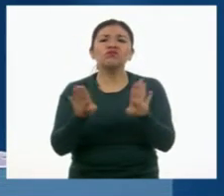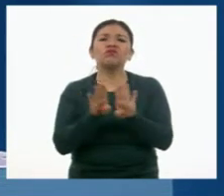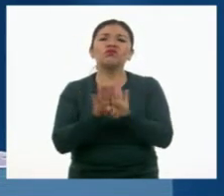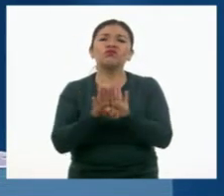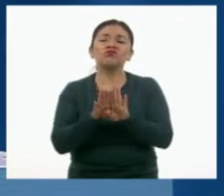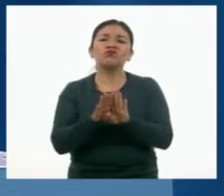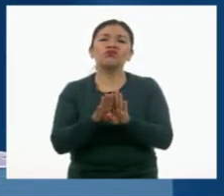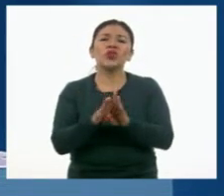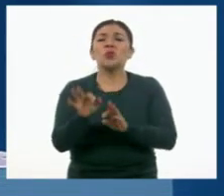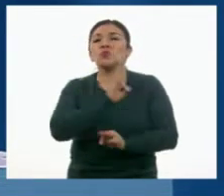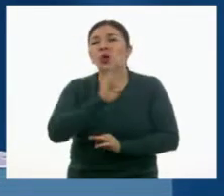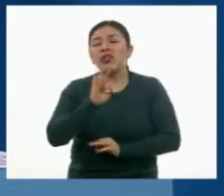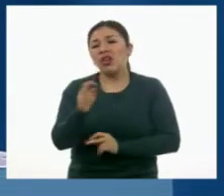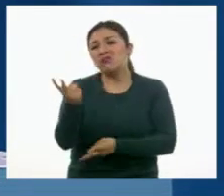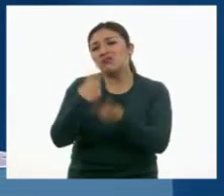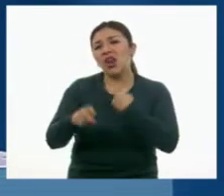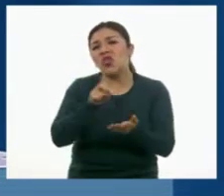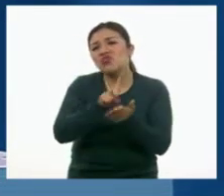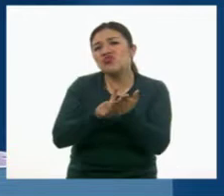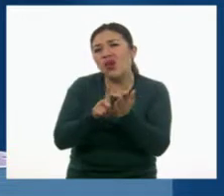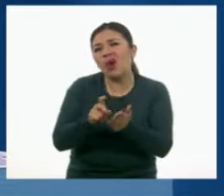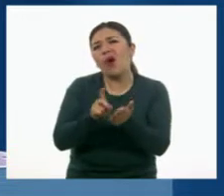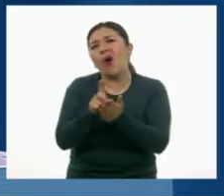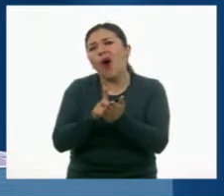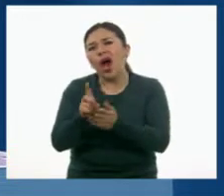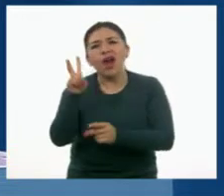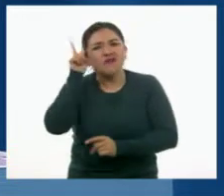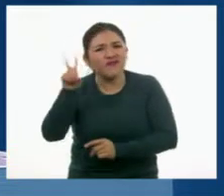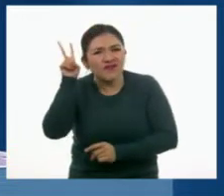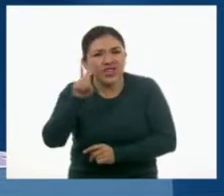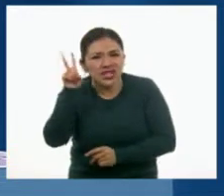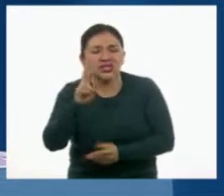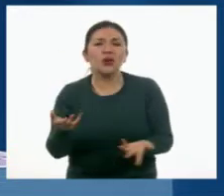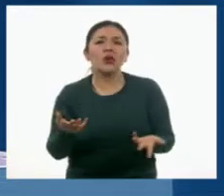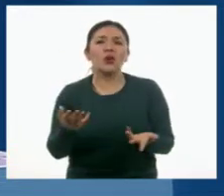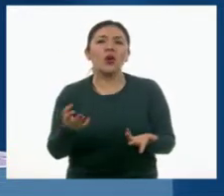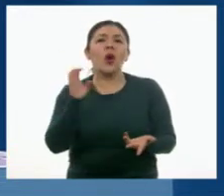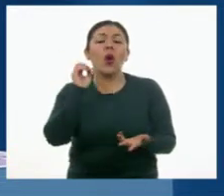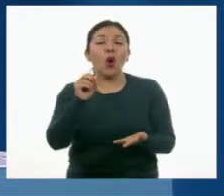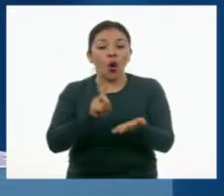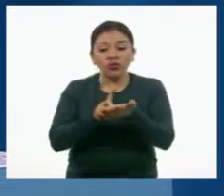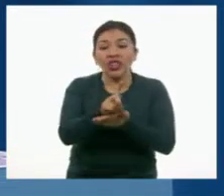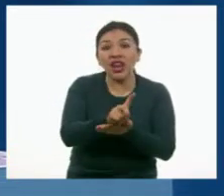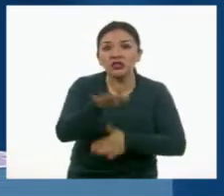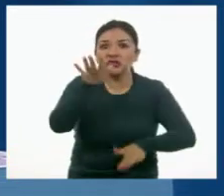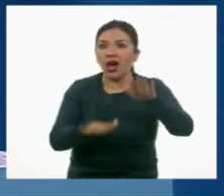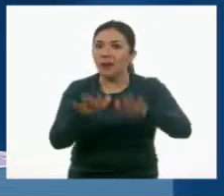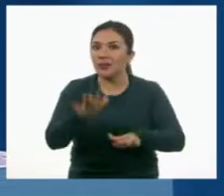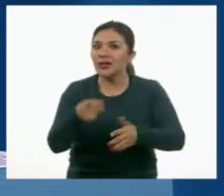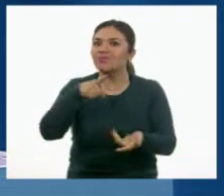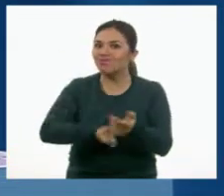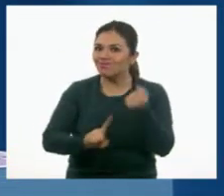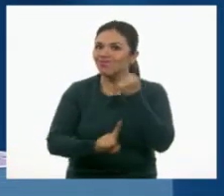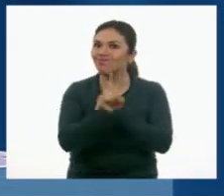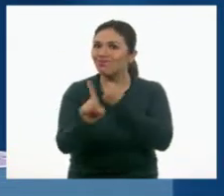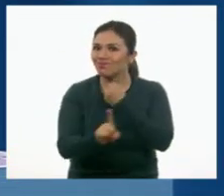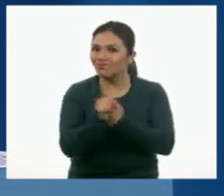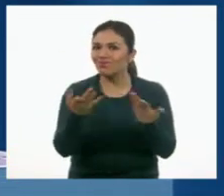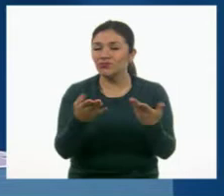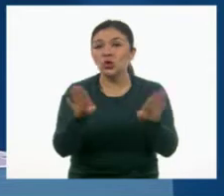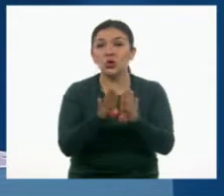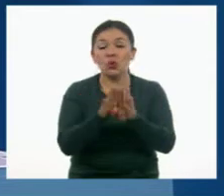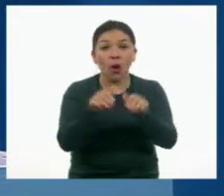de adicciones, también pues a lo mejor la situación de los derechos, como decíamos, y esta situación para